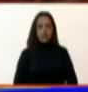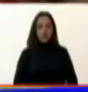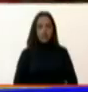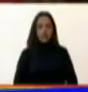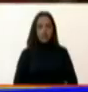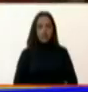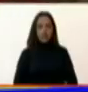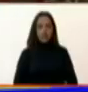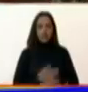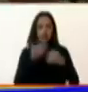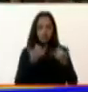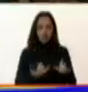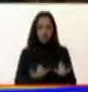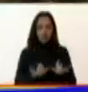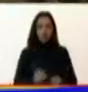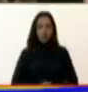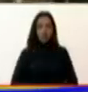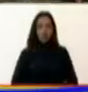Y ahora,